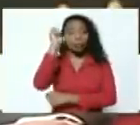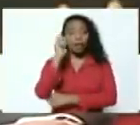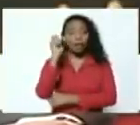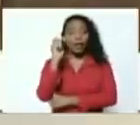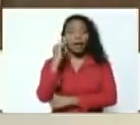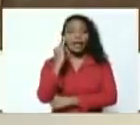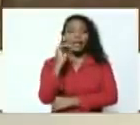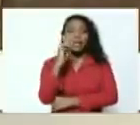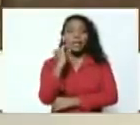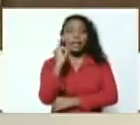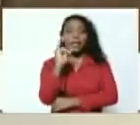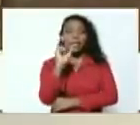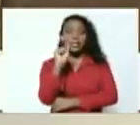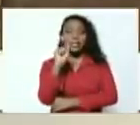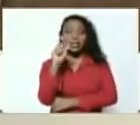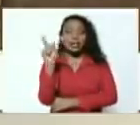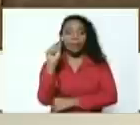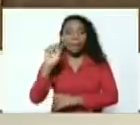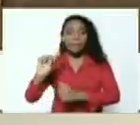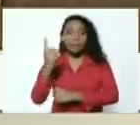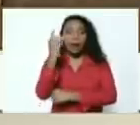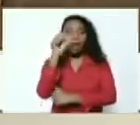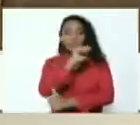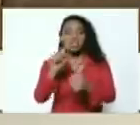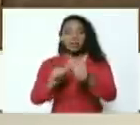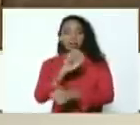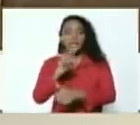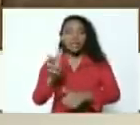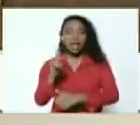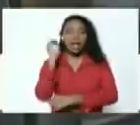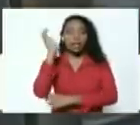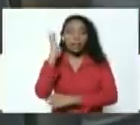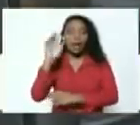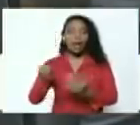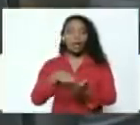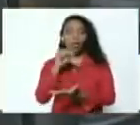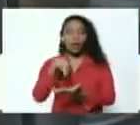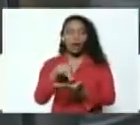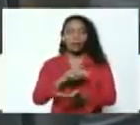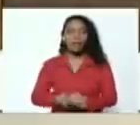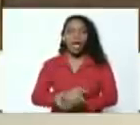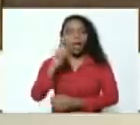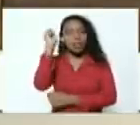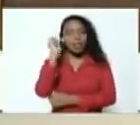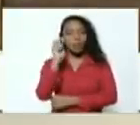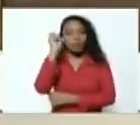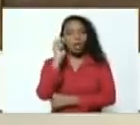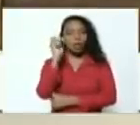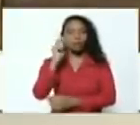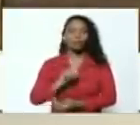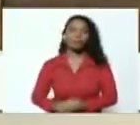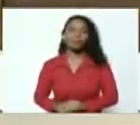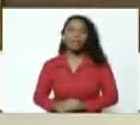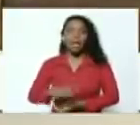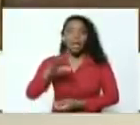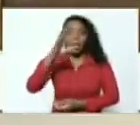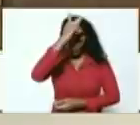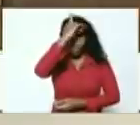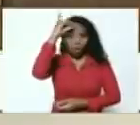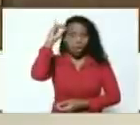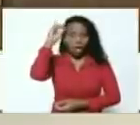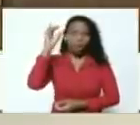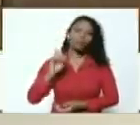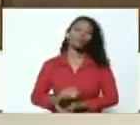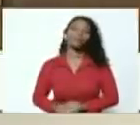diputada Iris Varela, primera vicepresidenta de la Asamblea Nacional, el diputado Diosdado Cabello